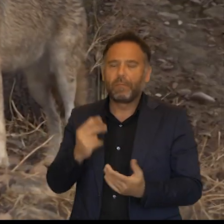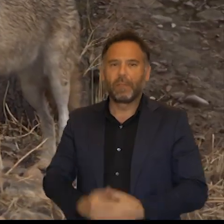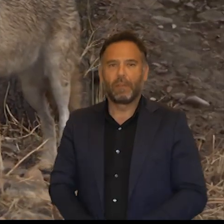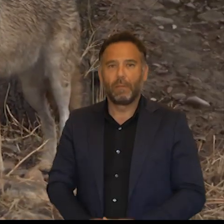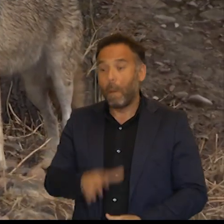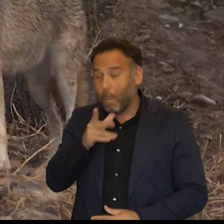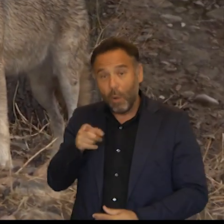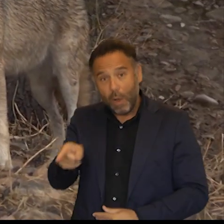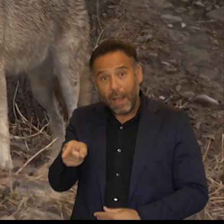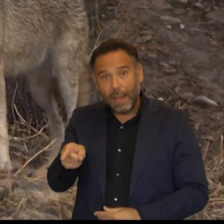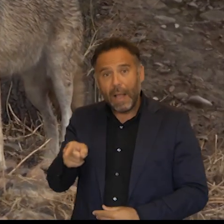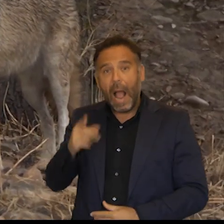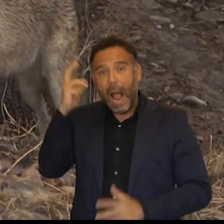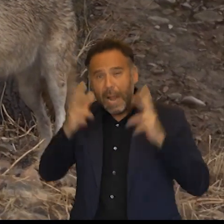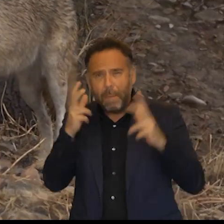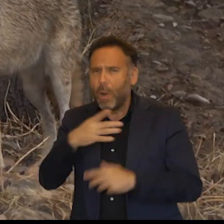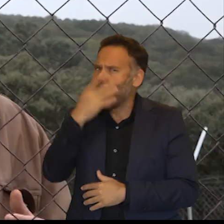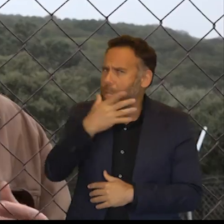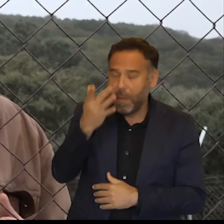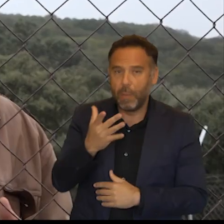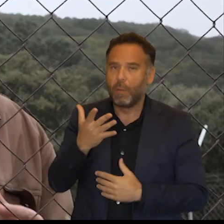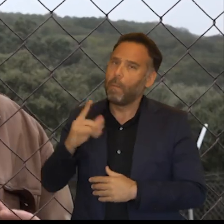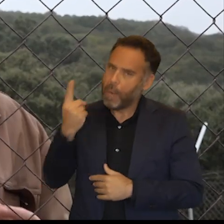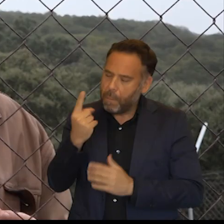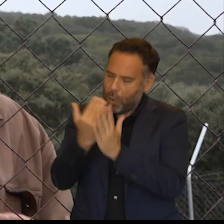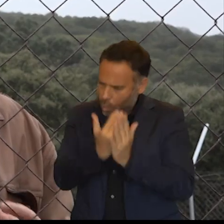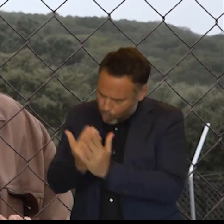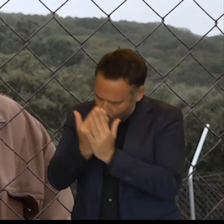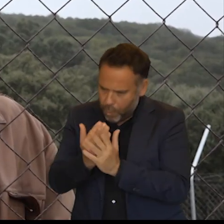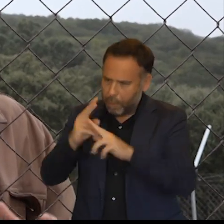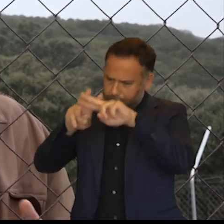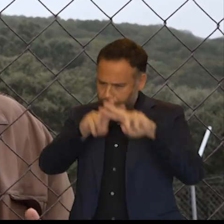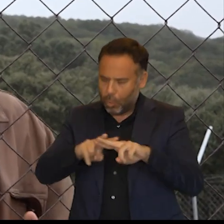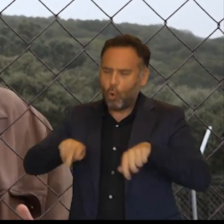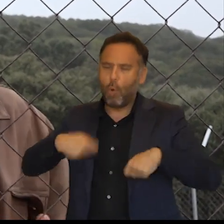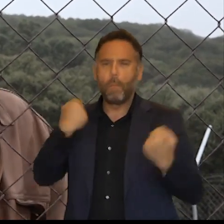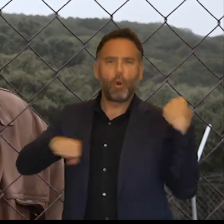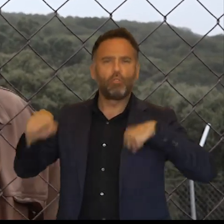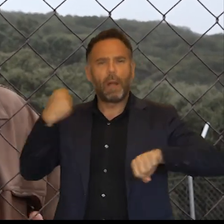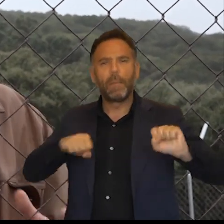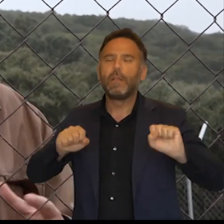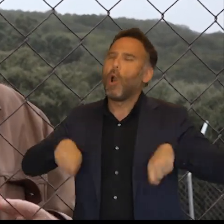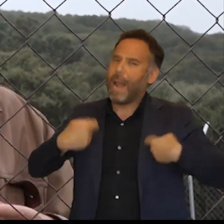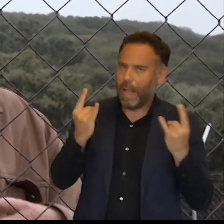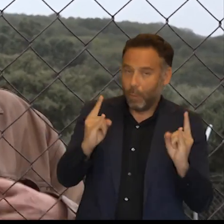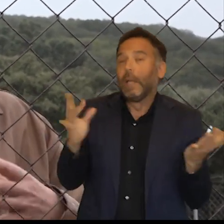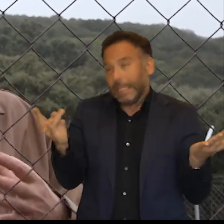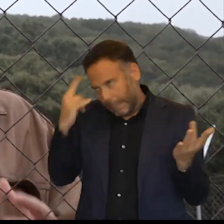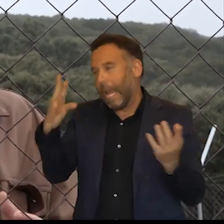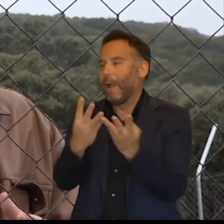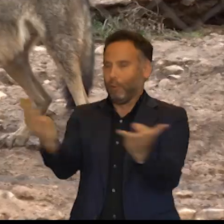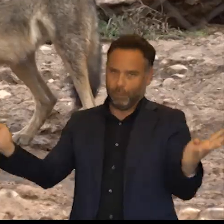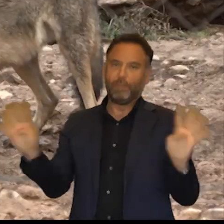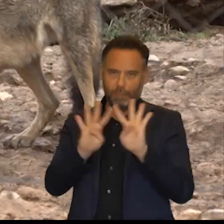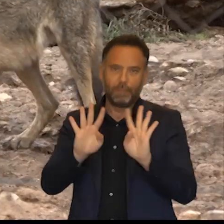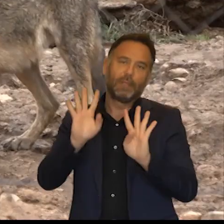el estudio de su comportamiento natural, y por eso tenemos que tenerlo lo más natural posible en cautividad. Claro, es cautividad, pero más natural